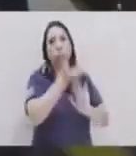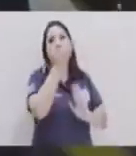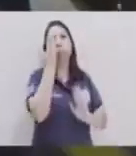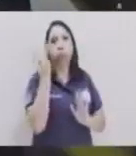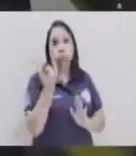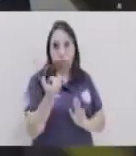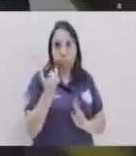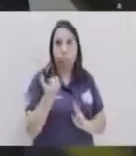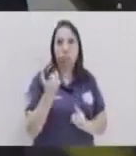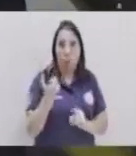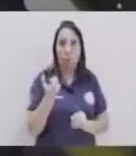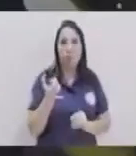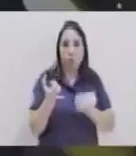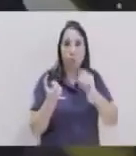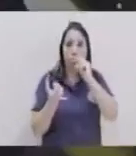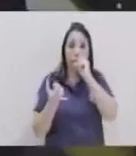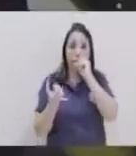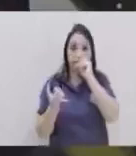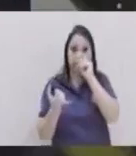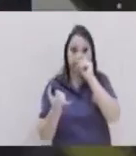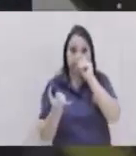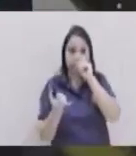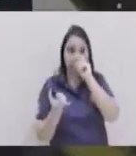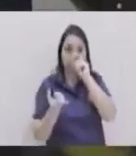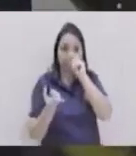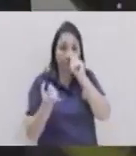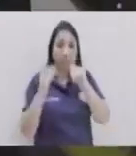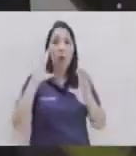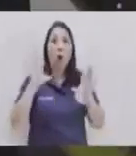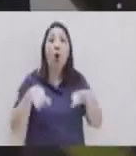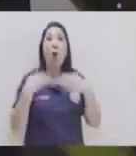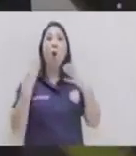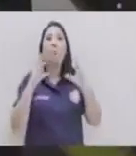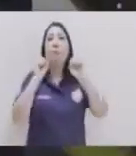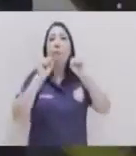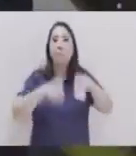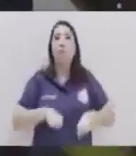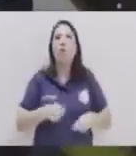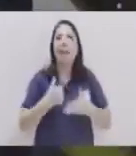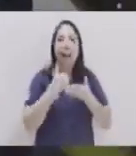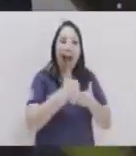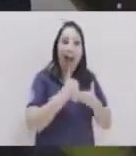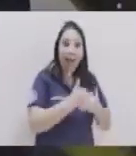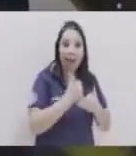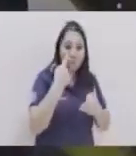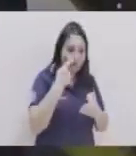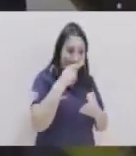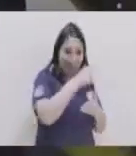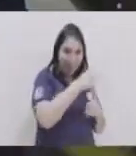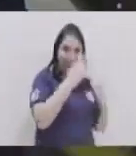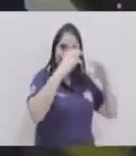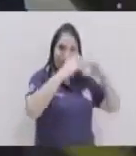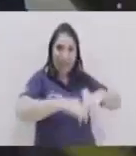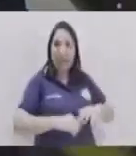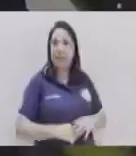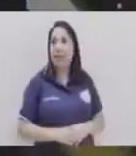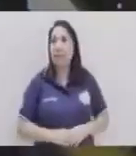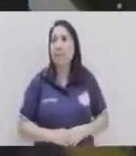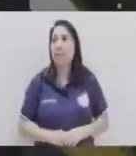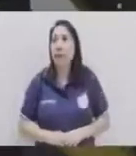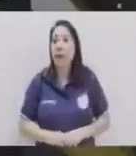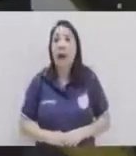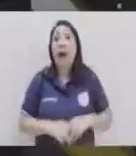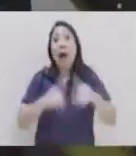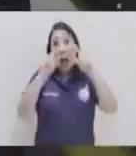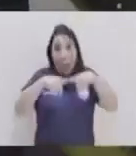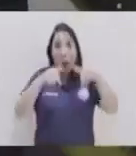porque conlleva más formas de cómo poder actuar en este escenario. Mientras